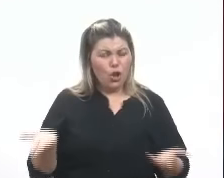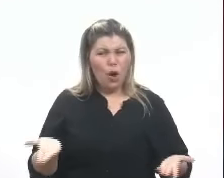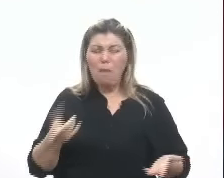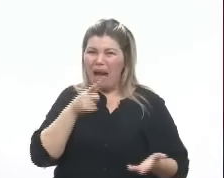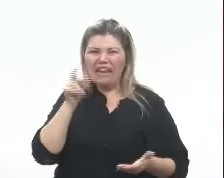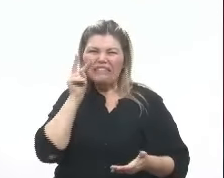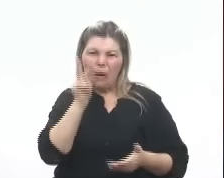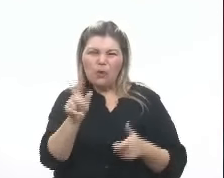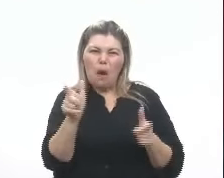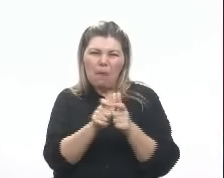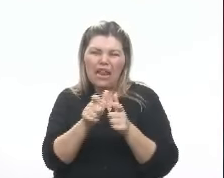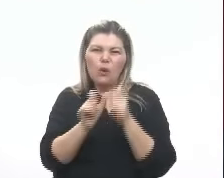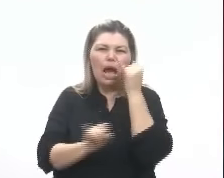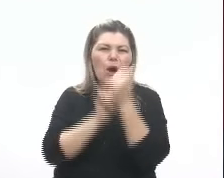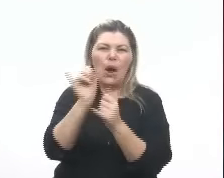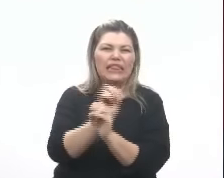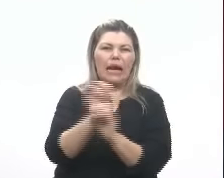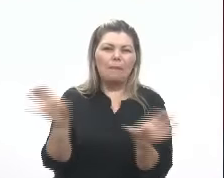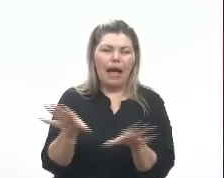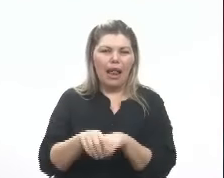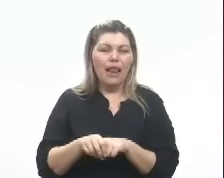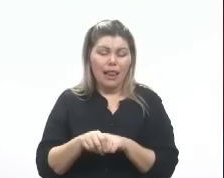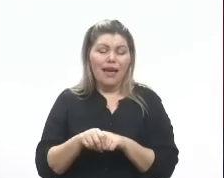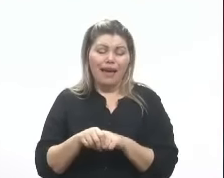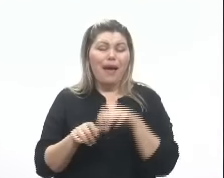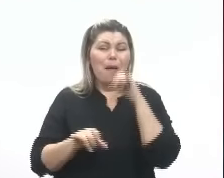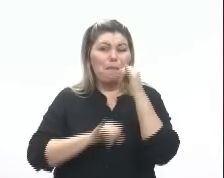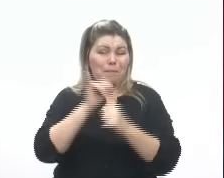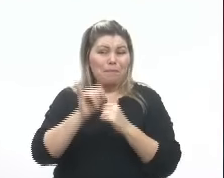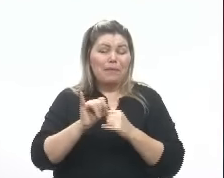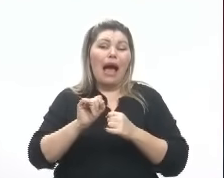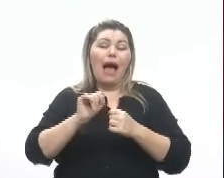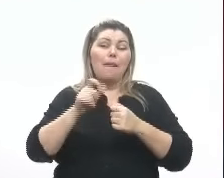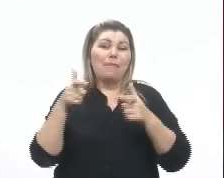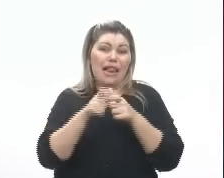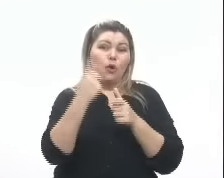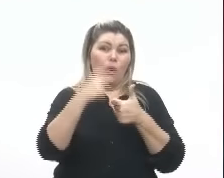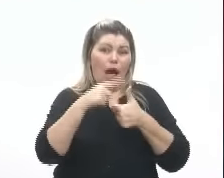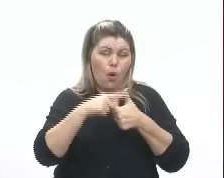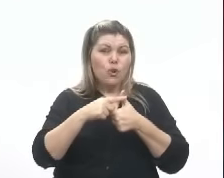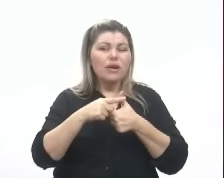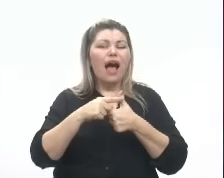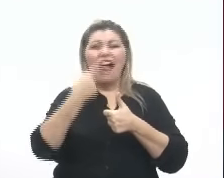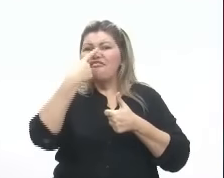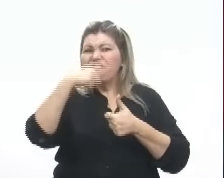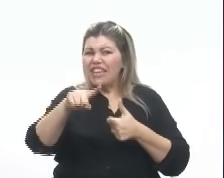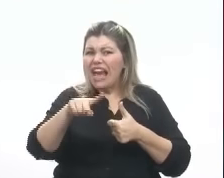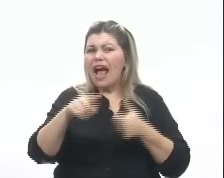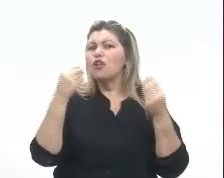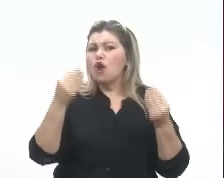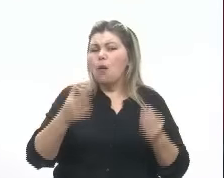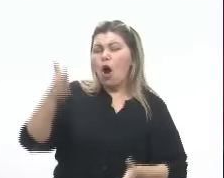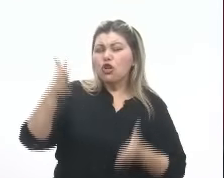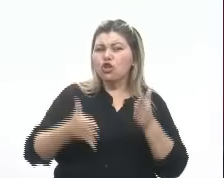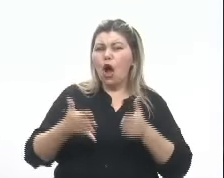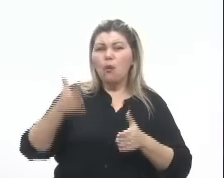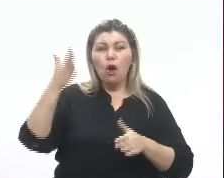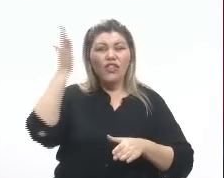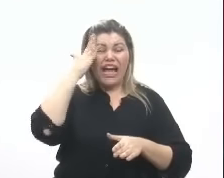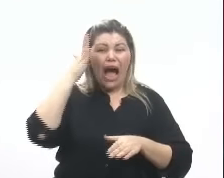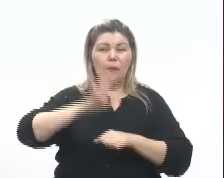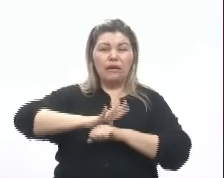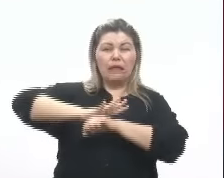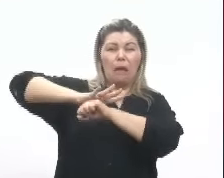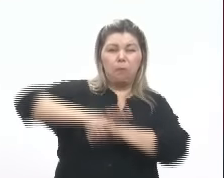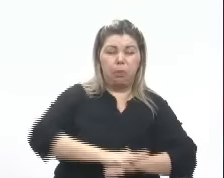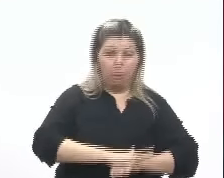entendió o le contaron mal la versión. Una termina con la cabeza achatada, ¿verdad? Alguien que le cuente cómo terminó